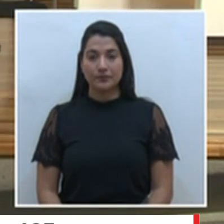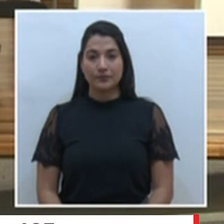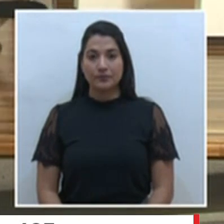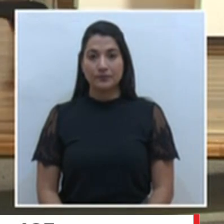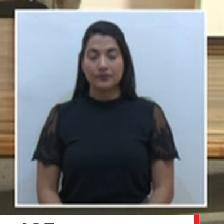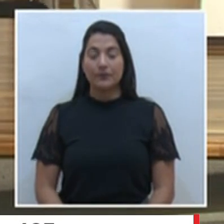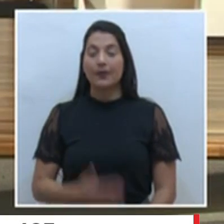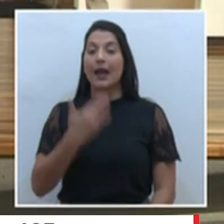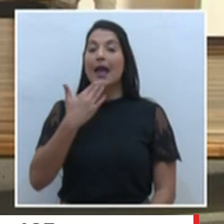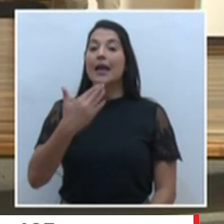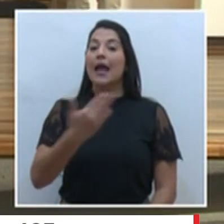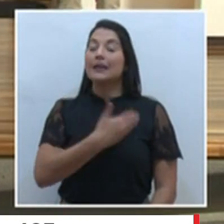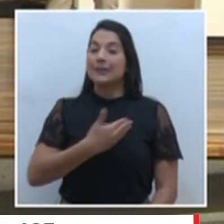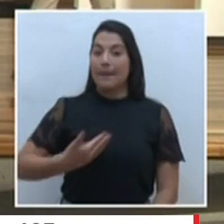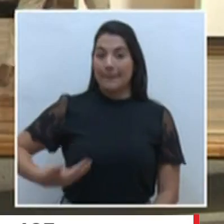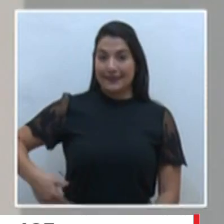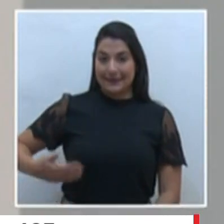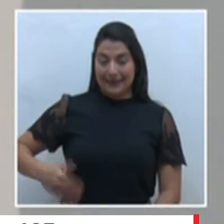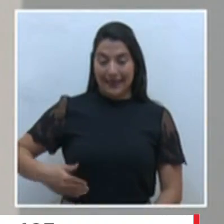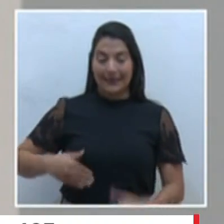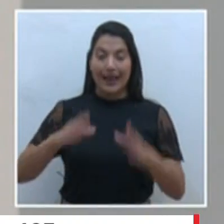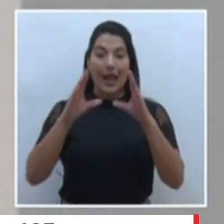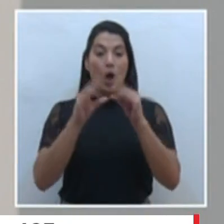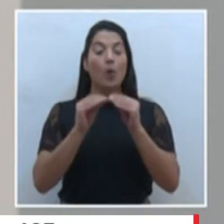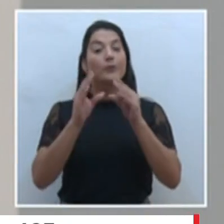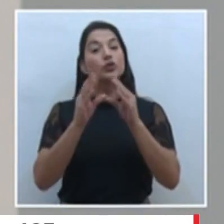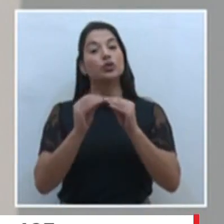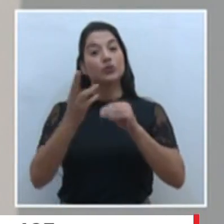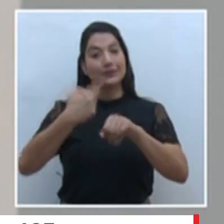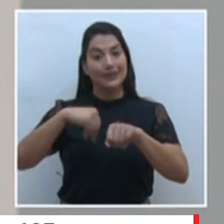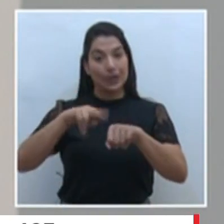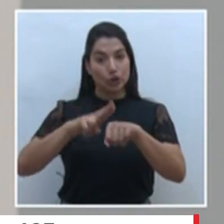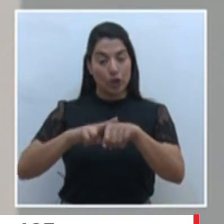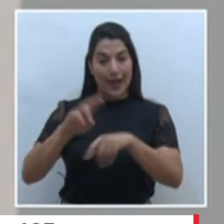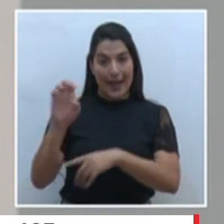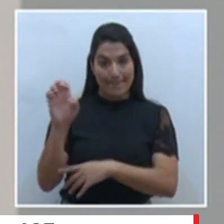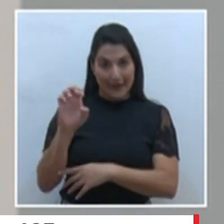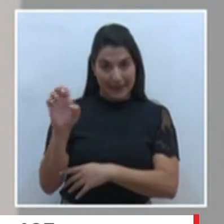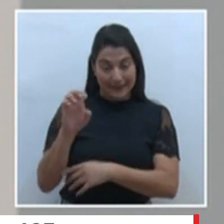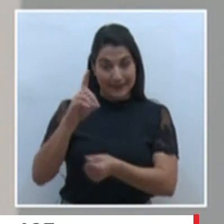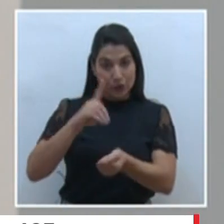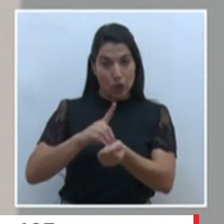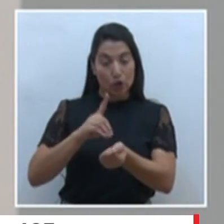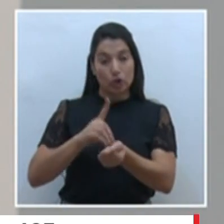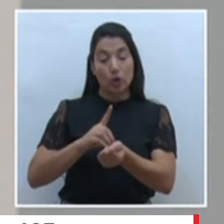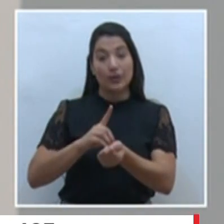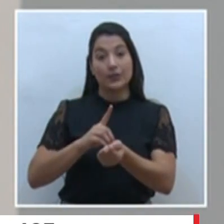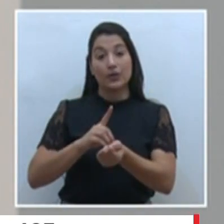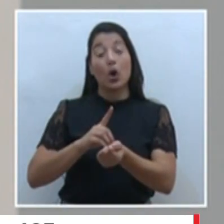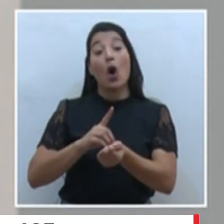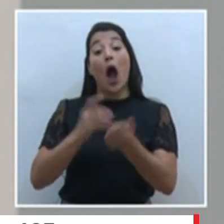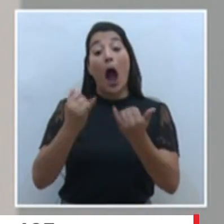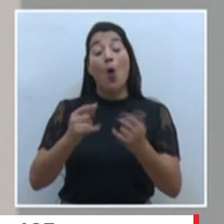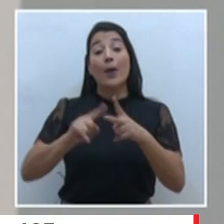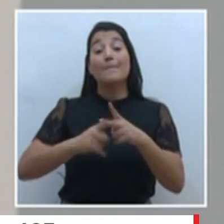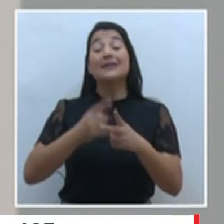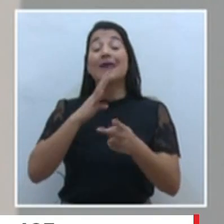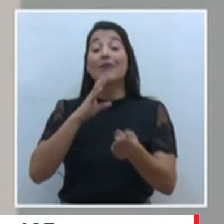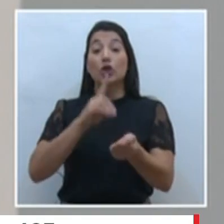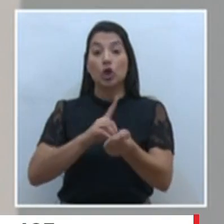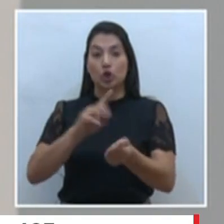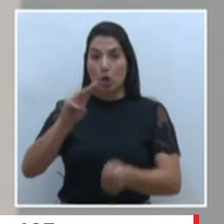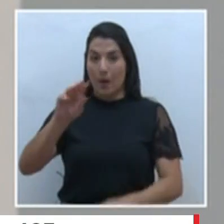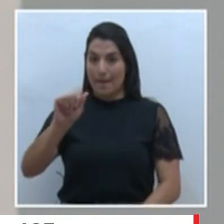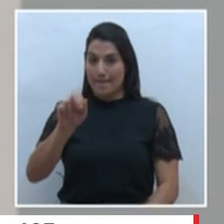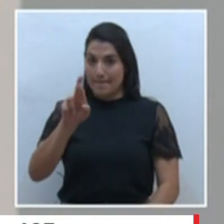Muchas gracias al presidente ejecutivo de la Comisión Nacional de Emergencias, el doctor Mario Ruiz, quien es el gerente médico de la